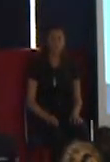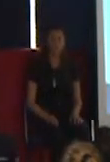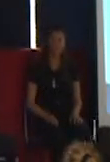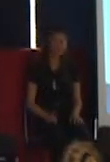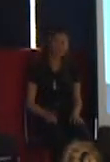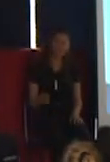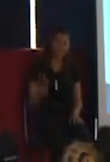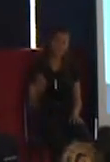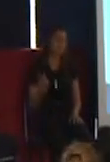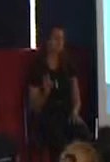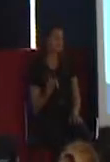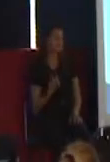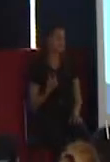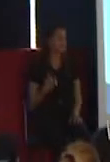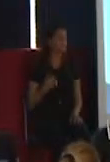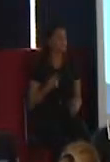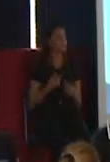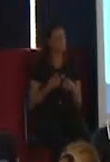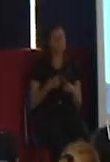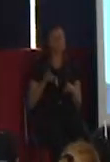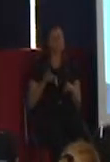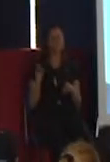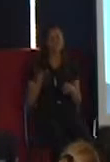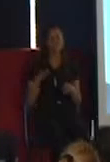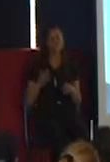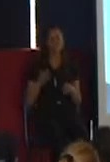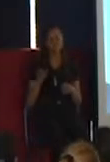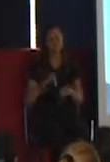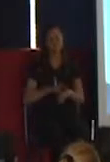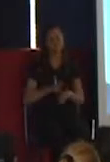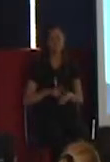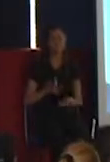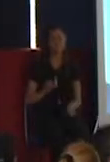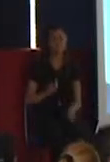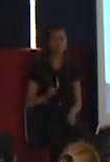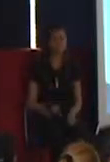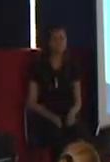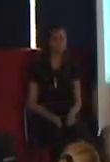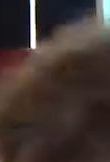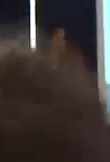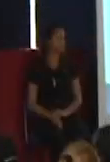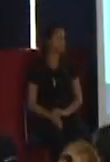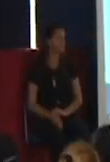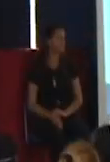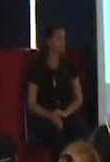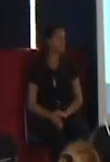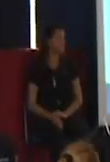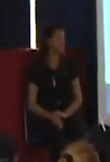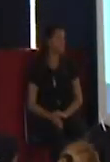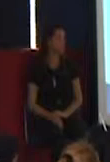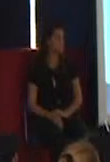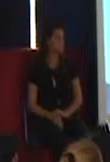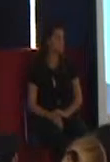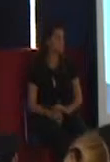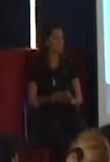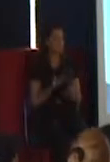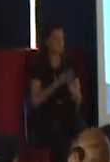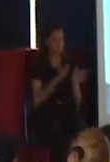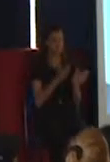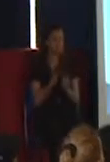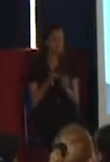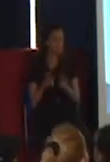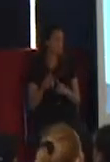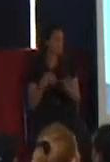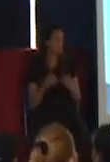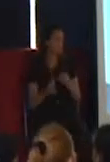Sí, nos toca. Sí, sí, en ese efectivo derecho sí hay que hacerlo de esa manera. Termino con